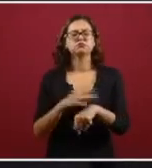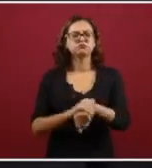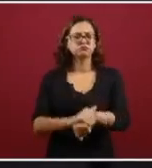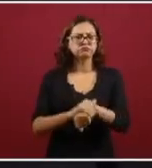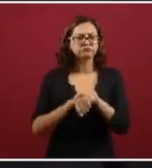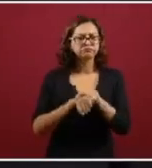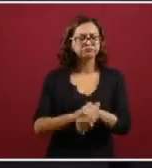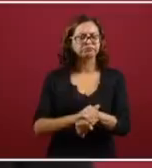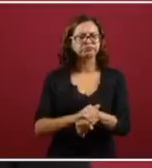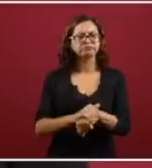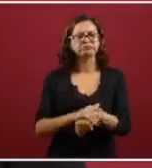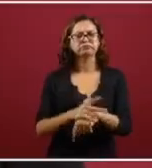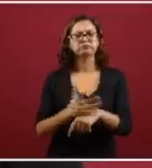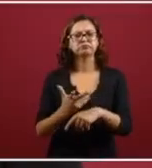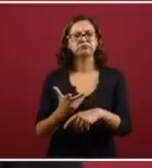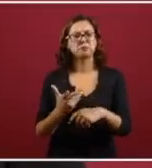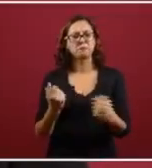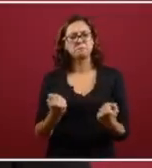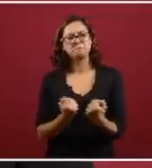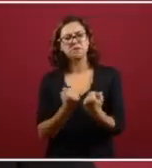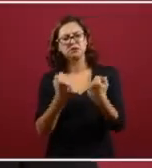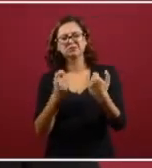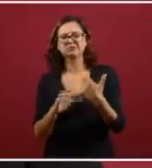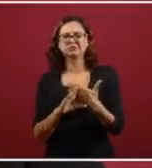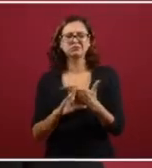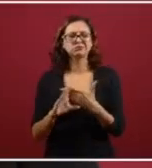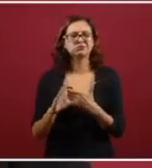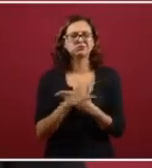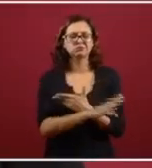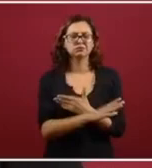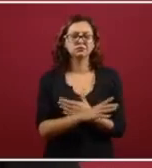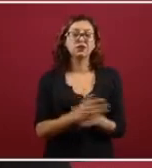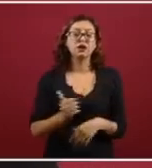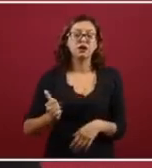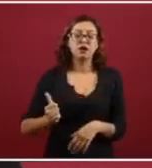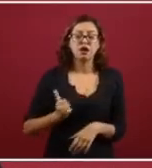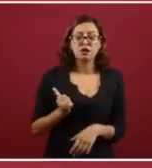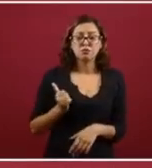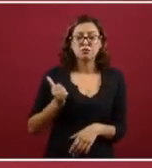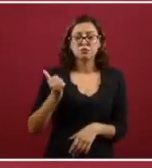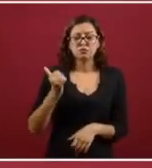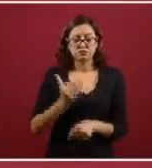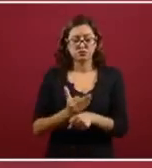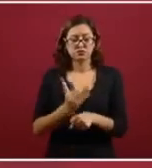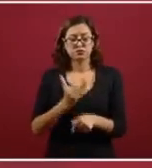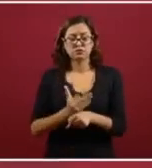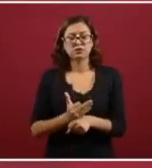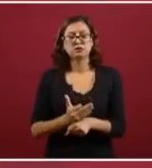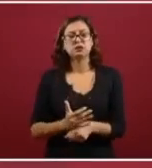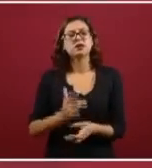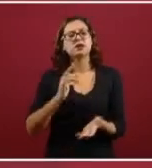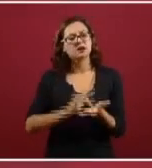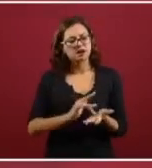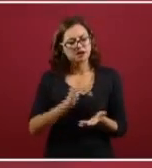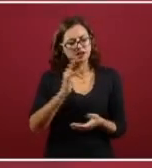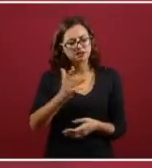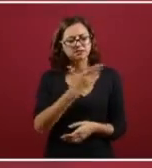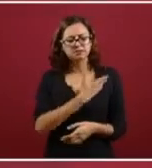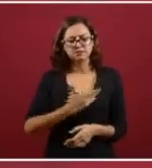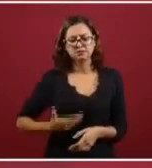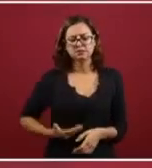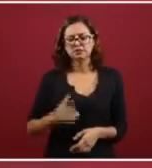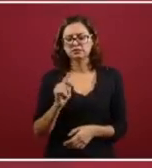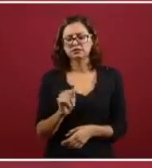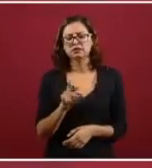de hacer a un lado la confrontación. Yo aprovecho para agradecerle al presidente